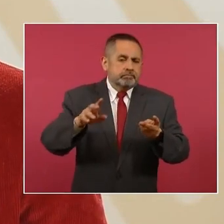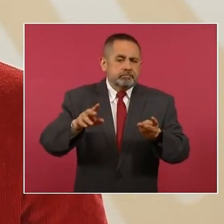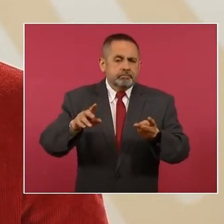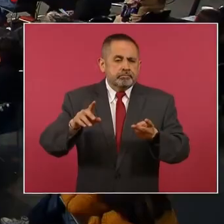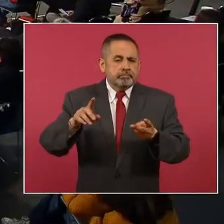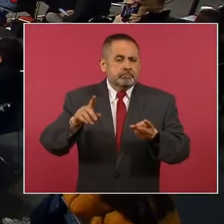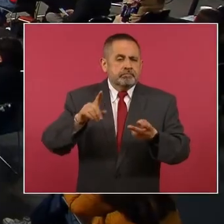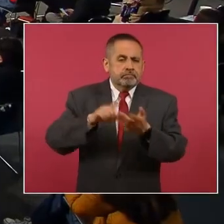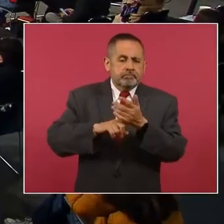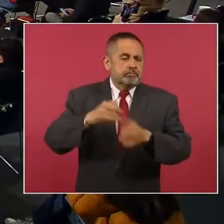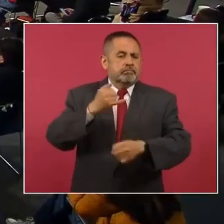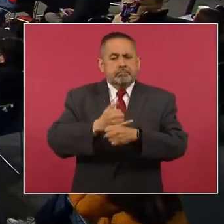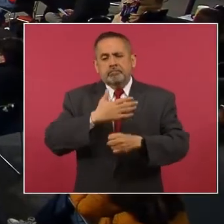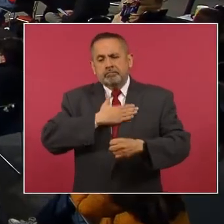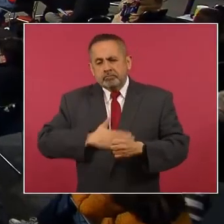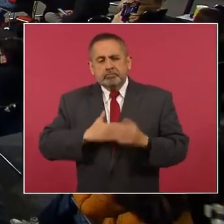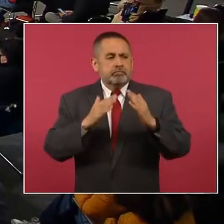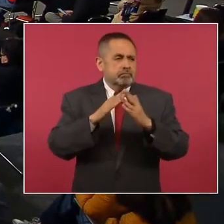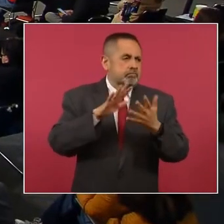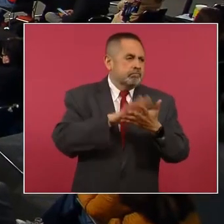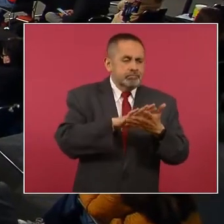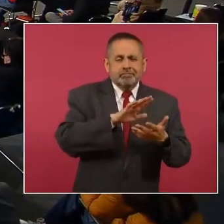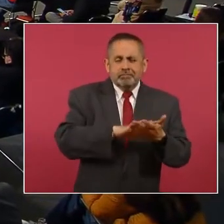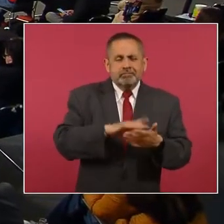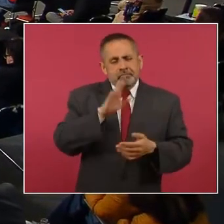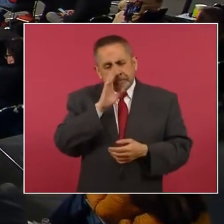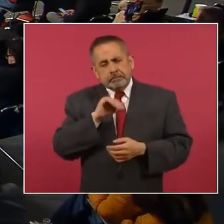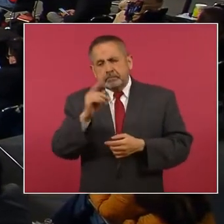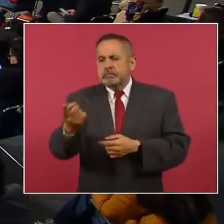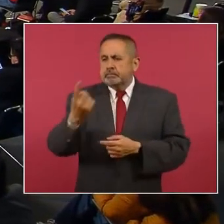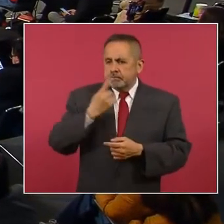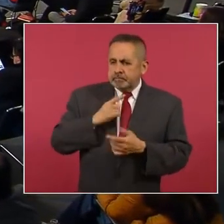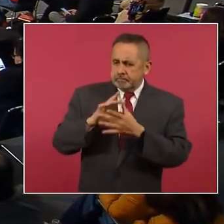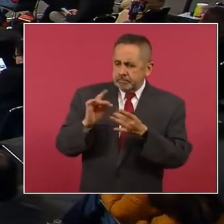que están injustamente en la cárcel.